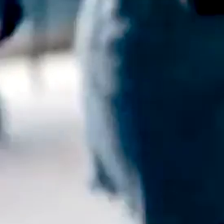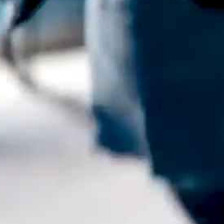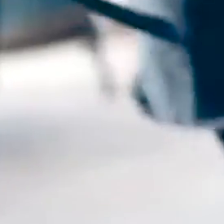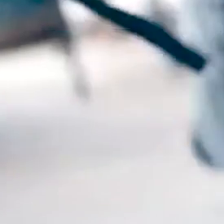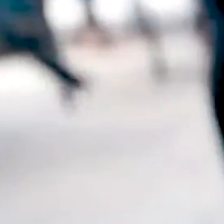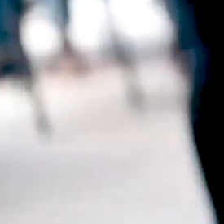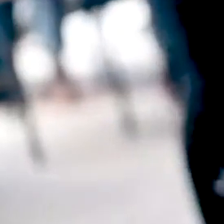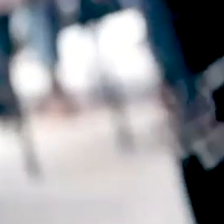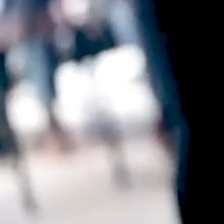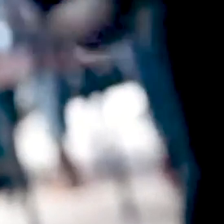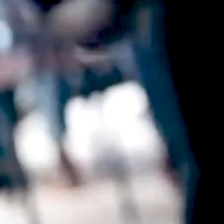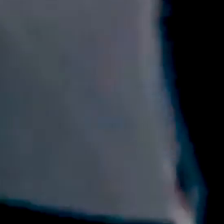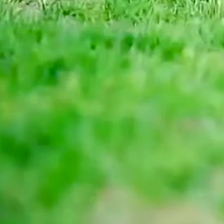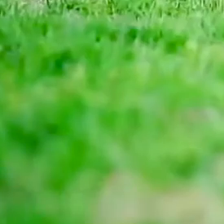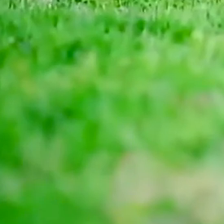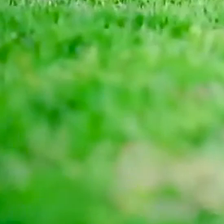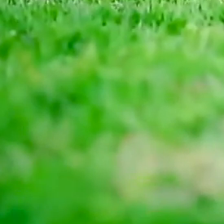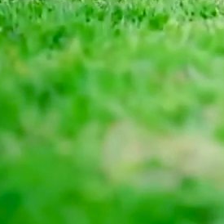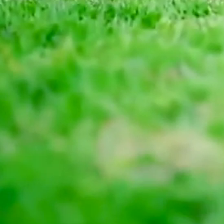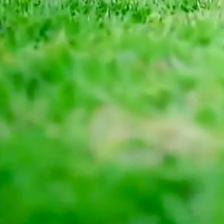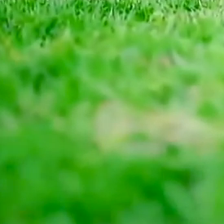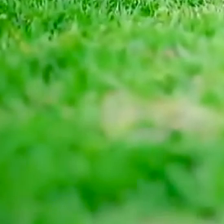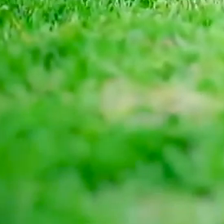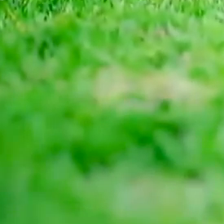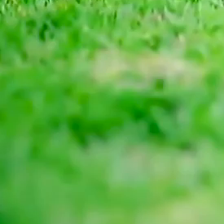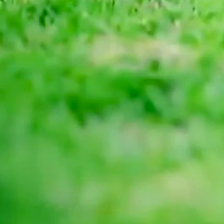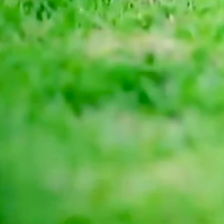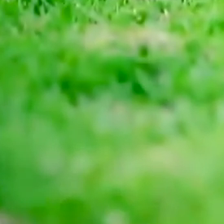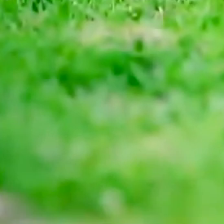vida libre de violencias para ellas.